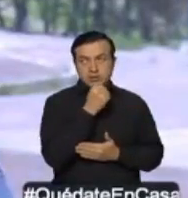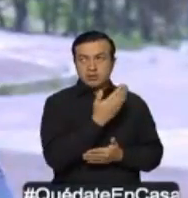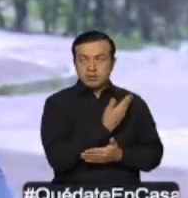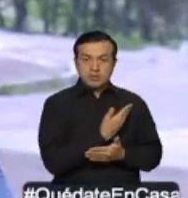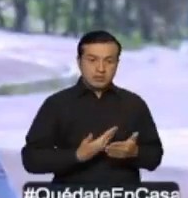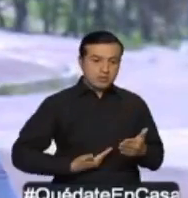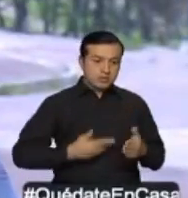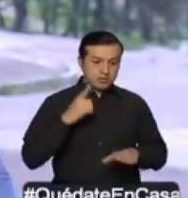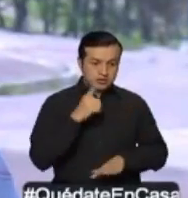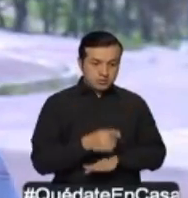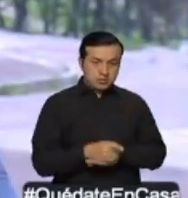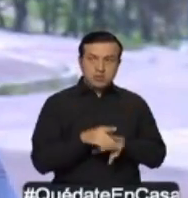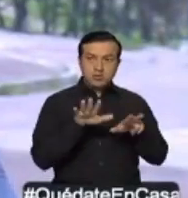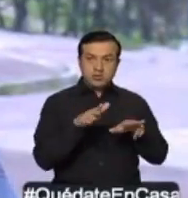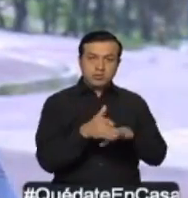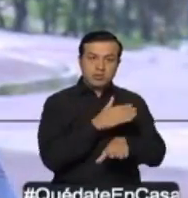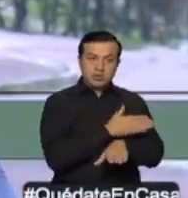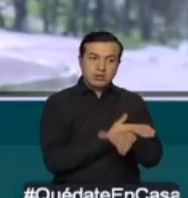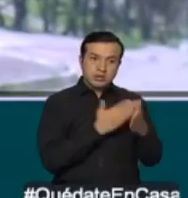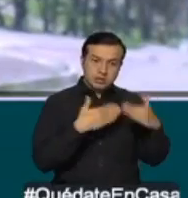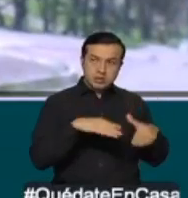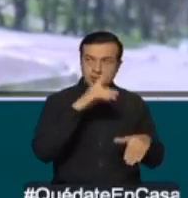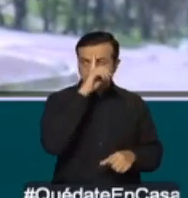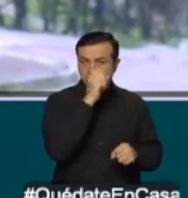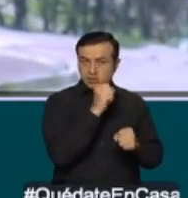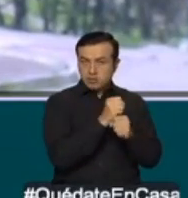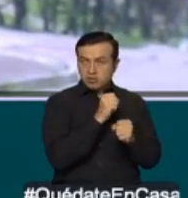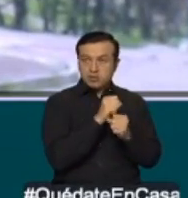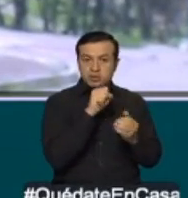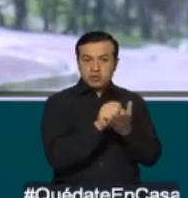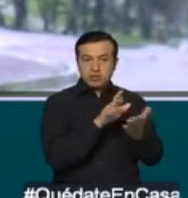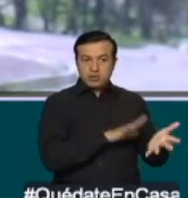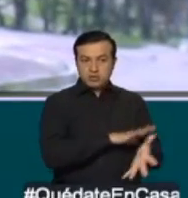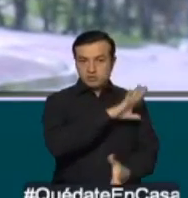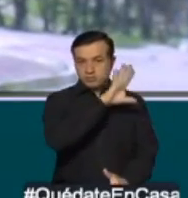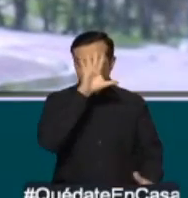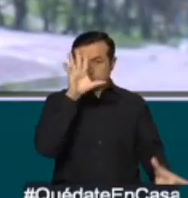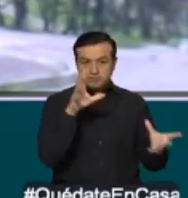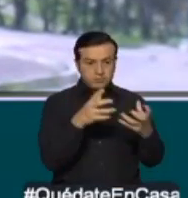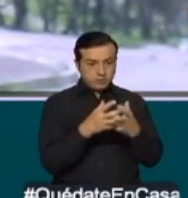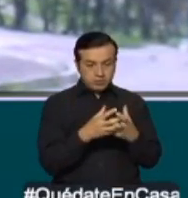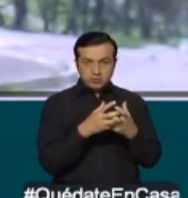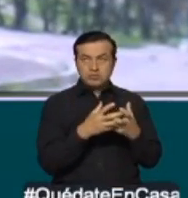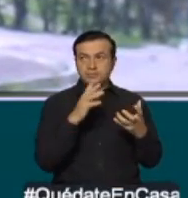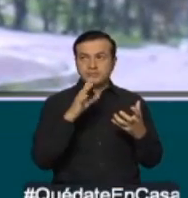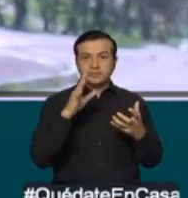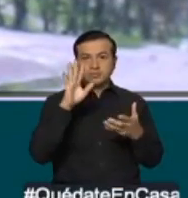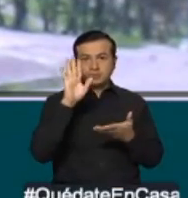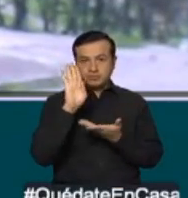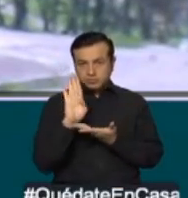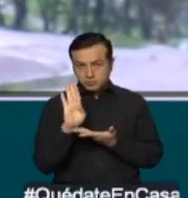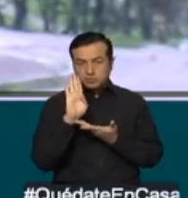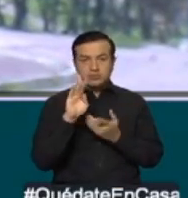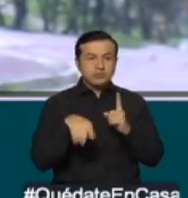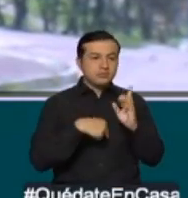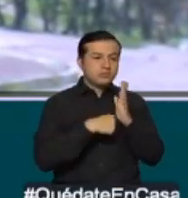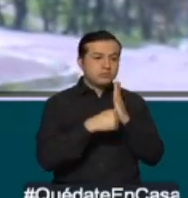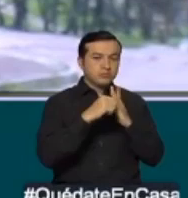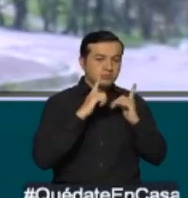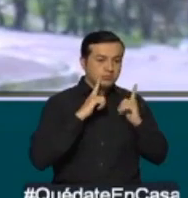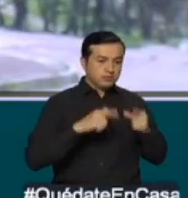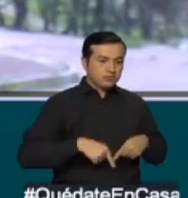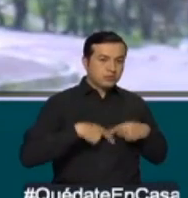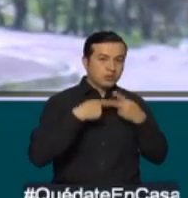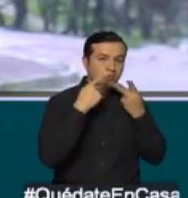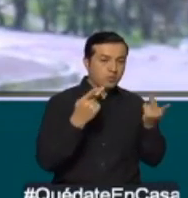presidente dispuso hace más de ocho meses hemos trabajado en un proyecto que es unificar toda la infraestructura de salud tanto del ies como el ministerio de salud pública